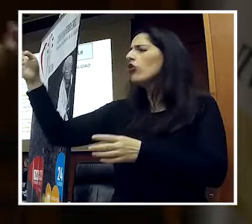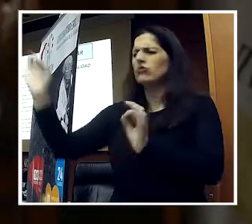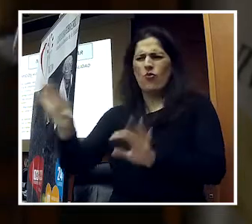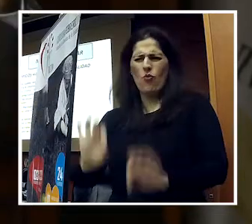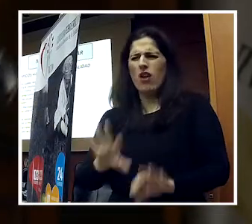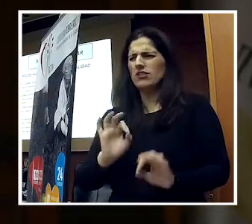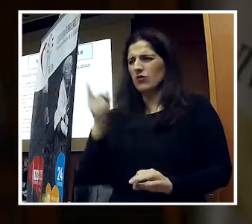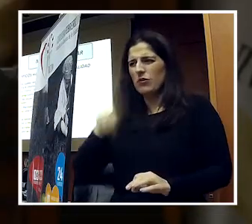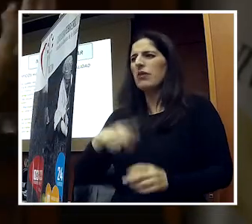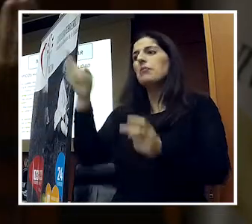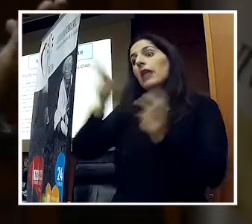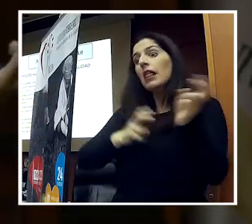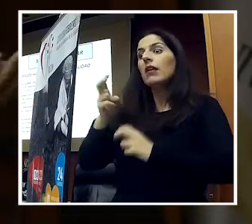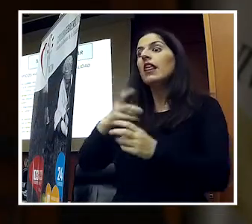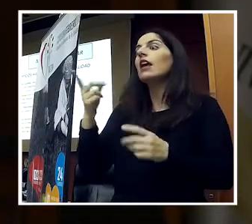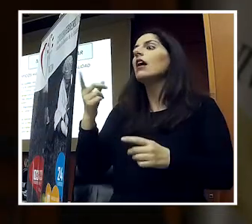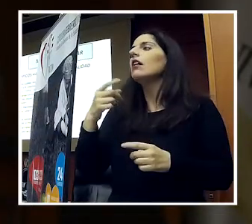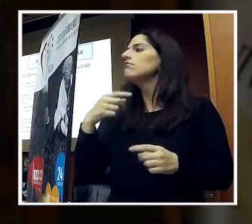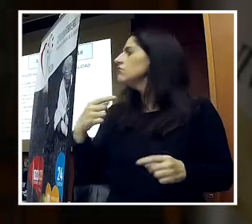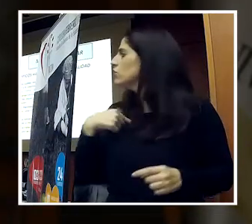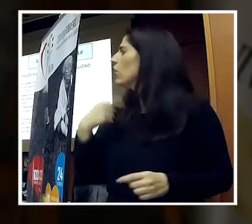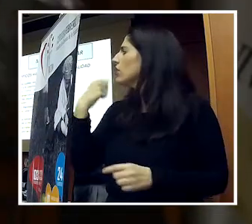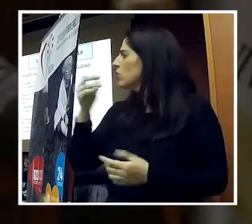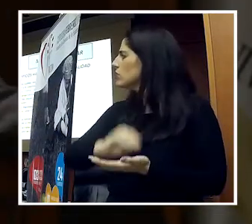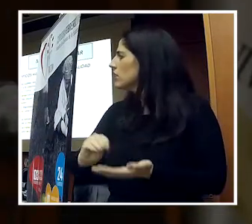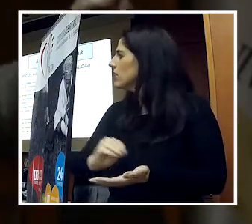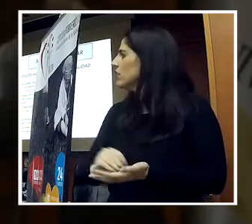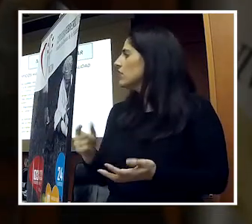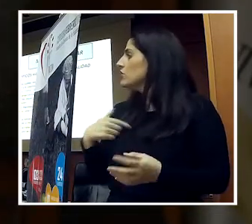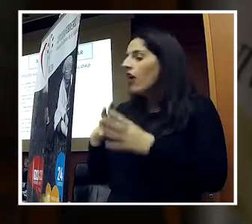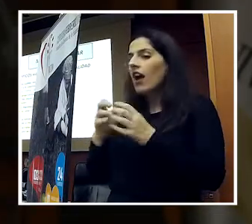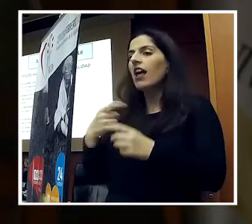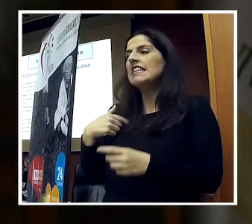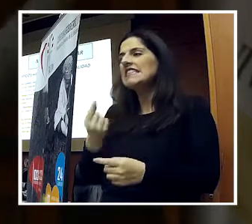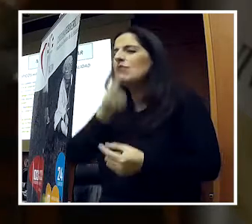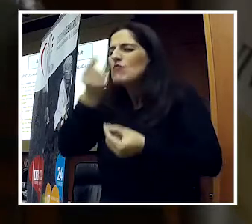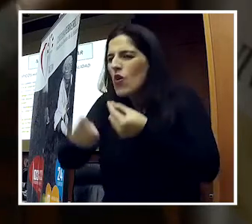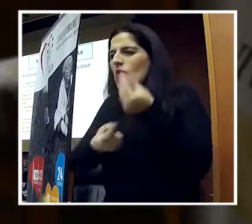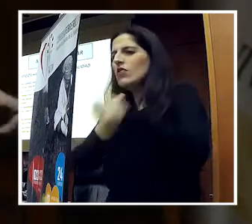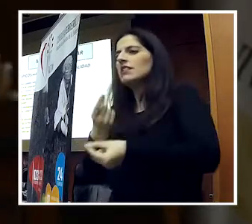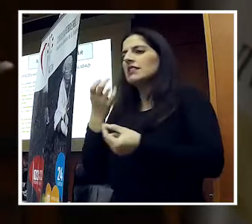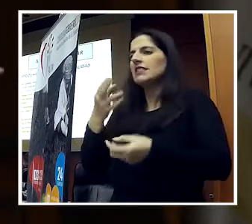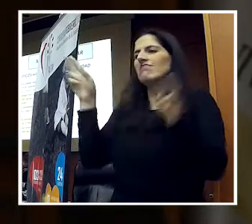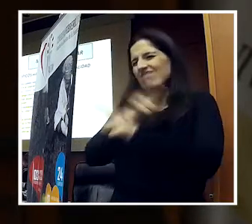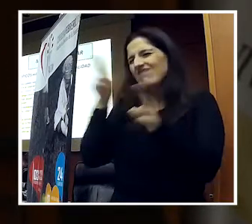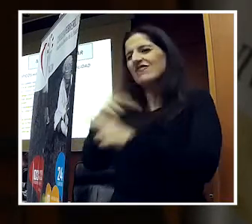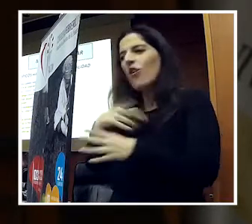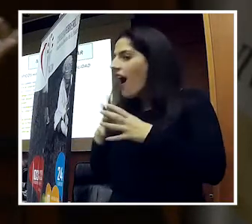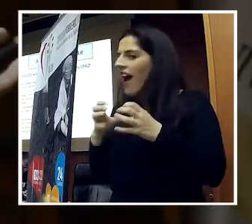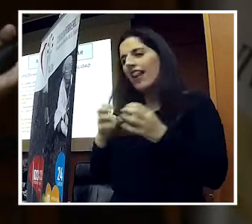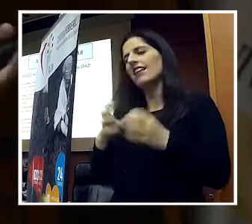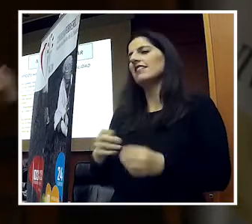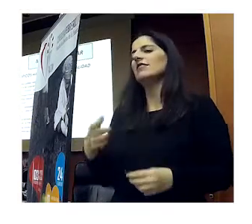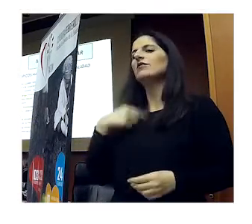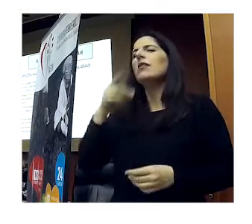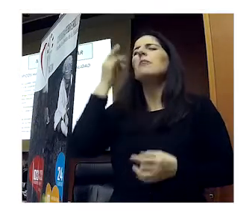pacientes, vosotros, decimos estas cosas. Yo me gustaría hacer este granito y empezar a intentar desterrar todas estas cosas, ¿no? Tópicos